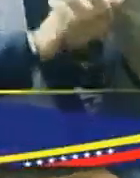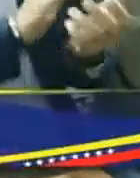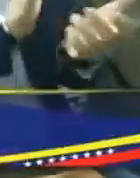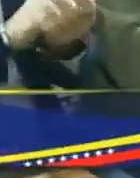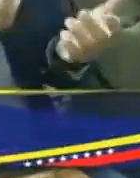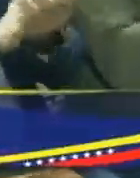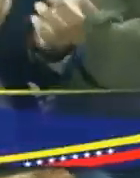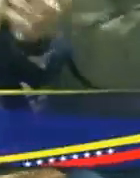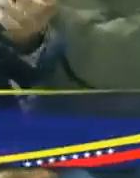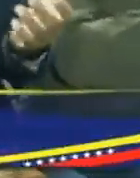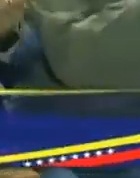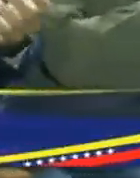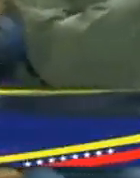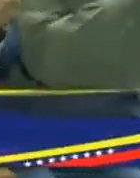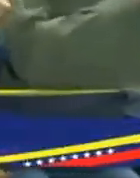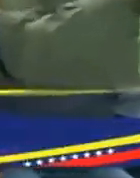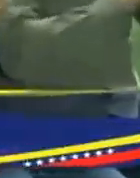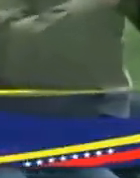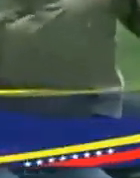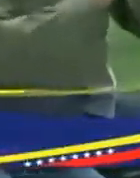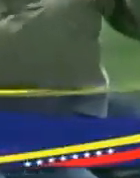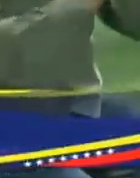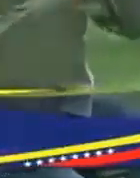satisfactorio, emocionante